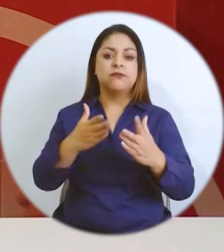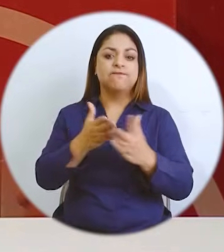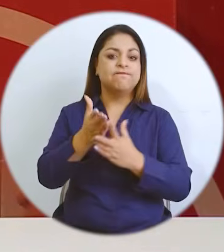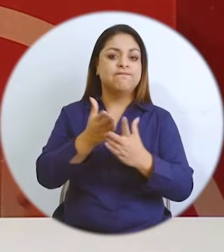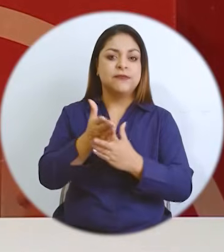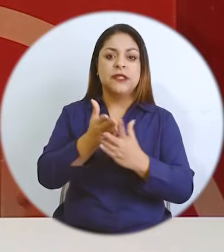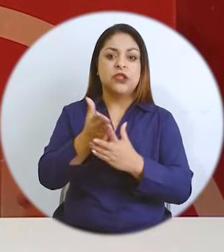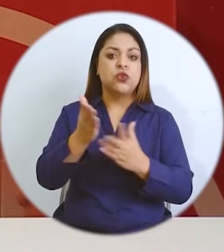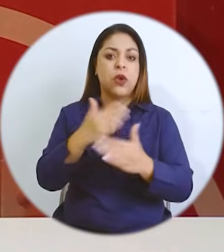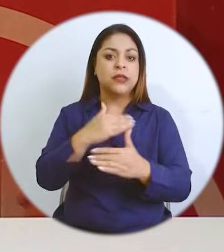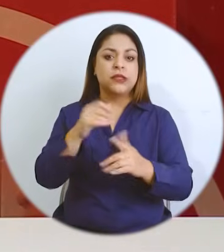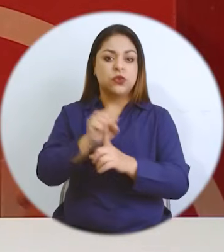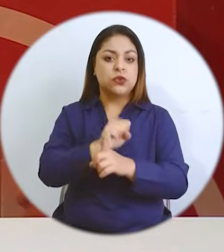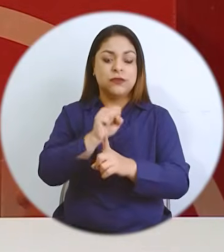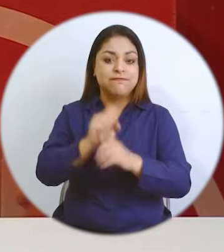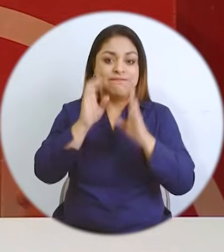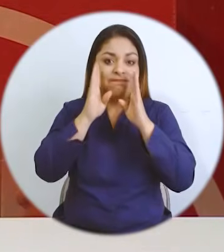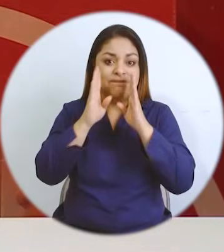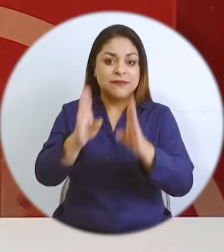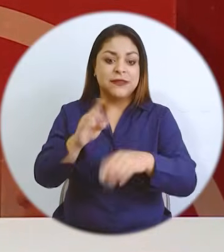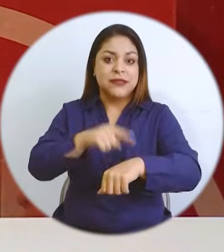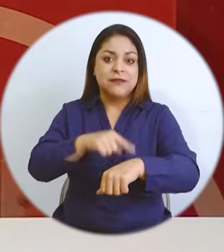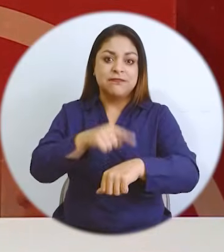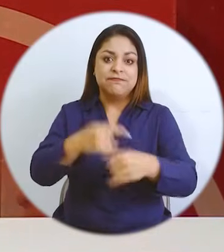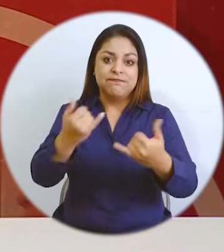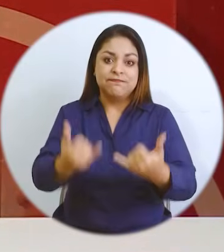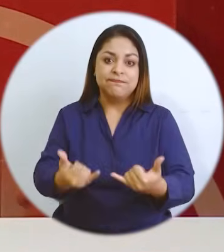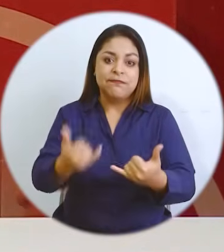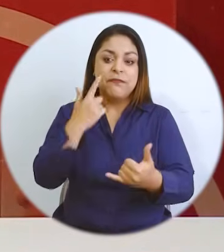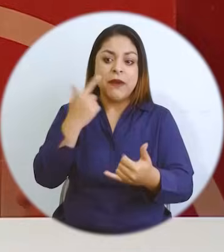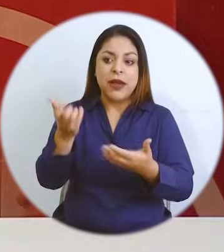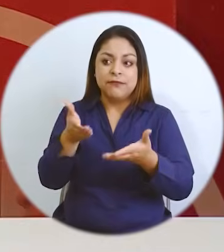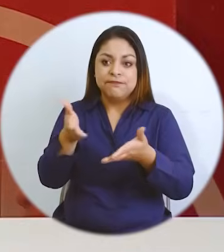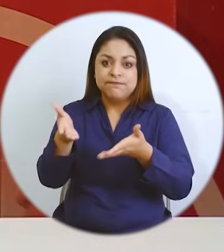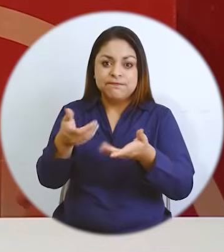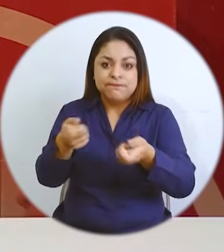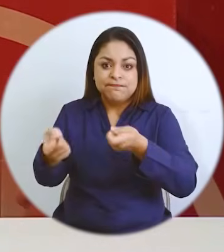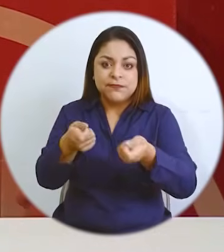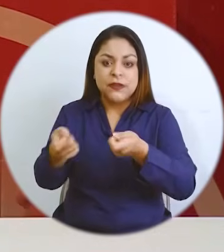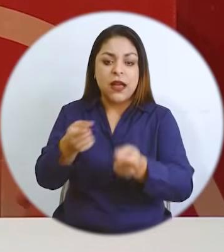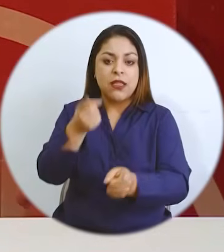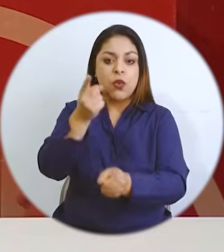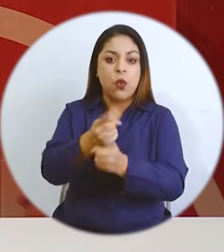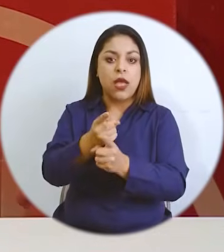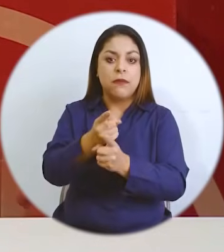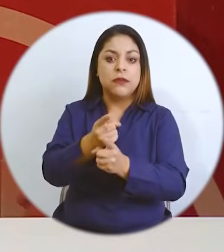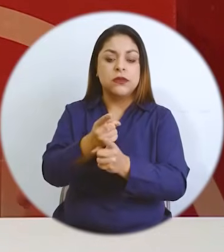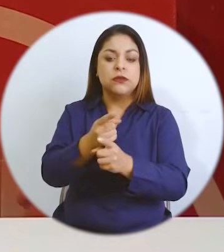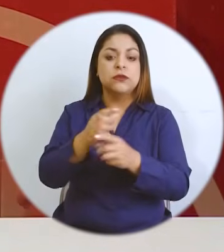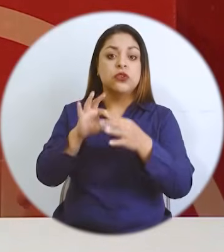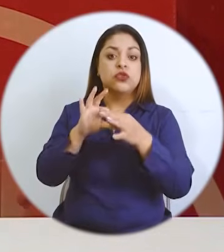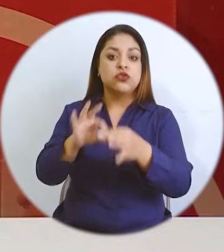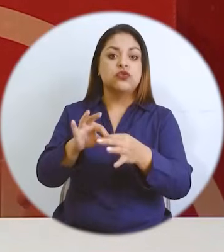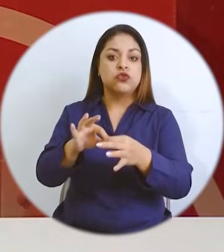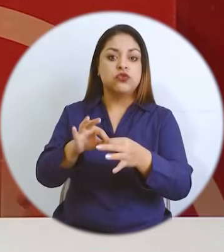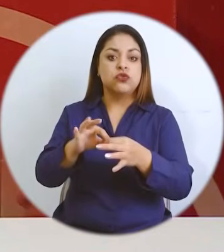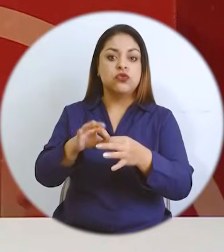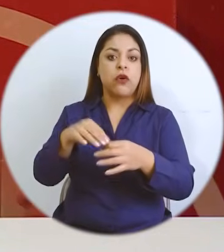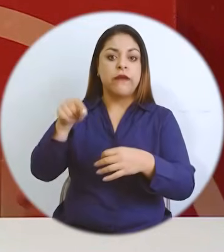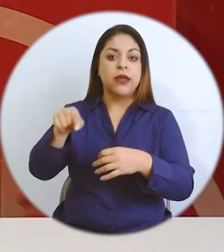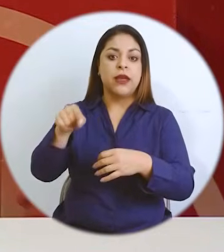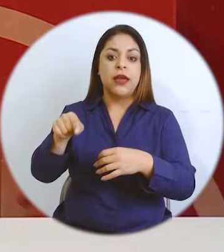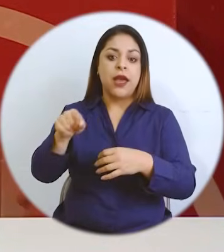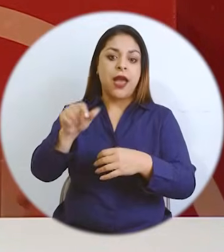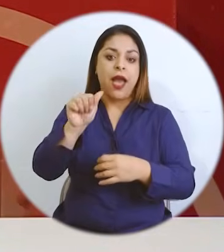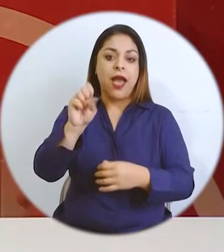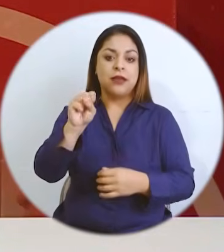no se estaban atendiendo a tiempo para mantenerlos adecuadamente. Específicamente con respecto al ente operador de acueductos comunales